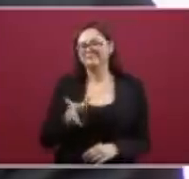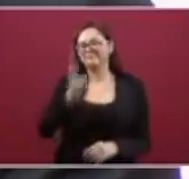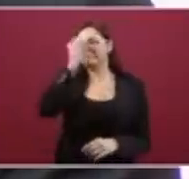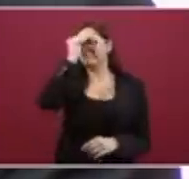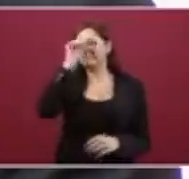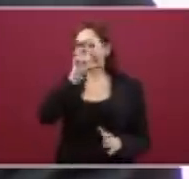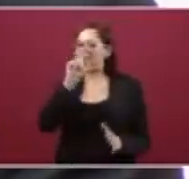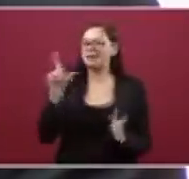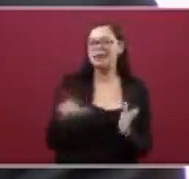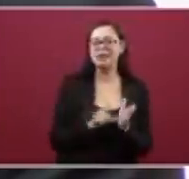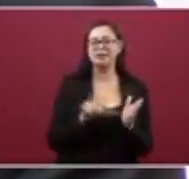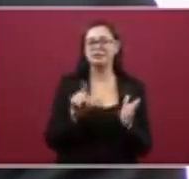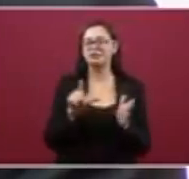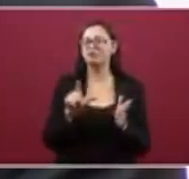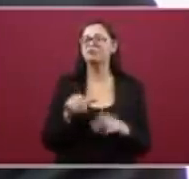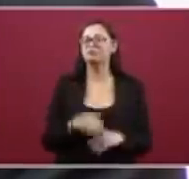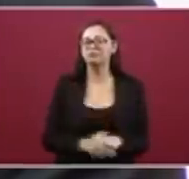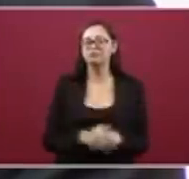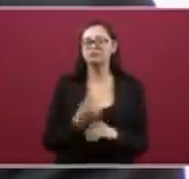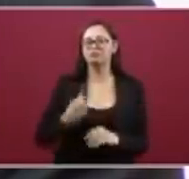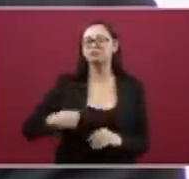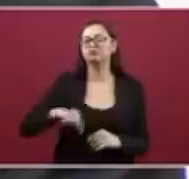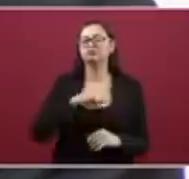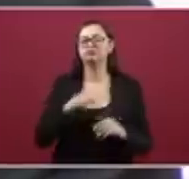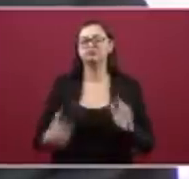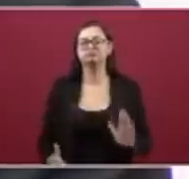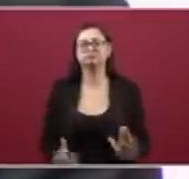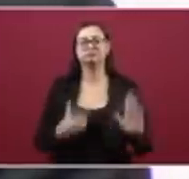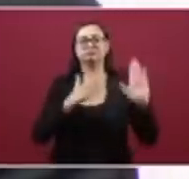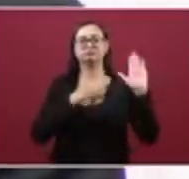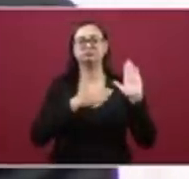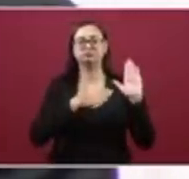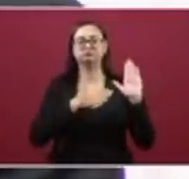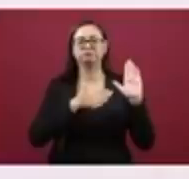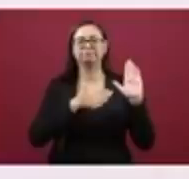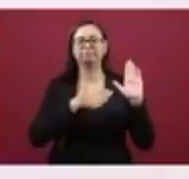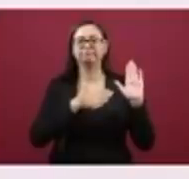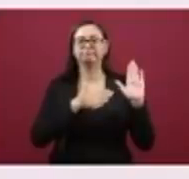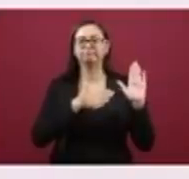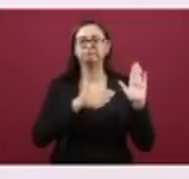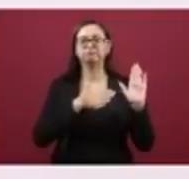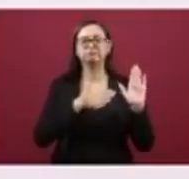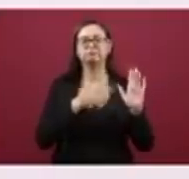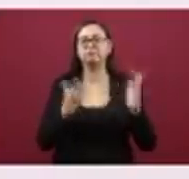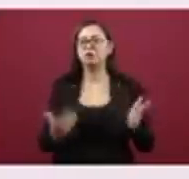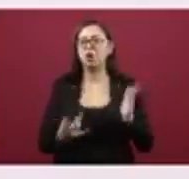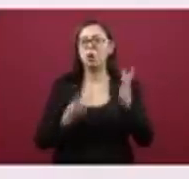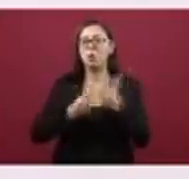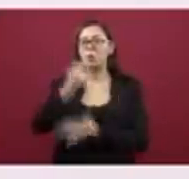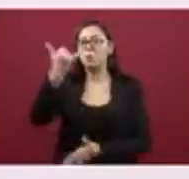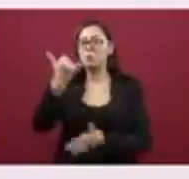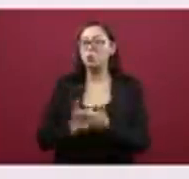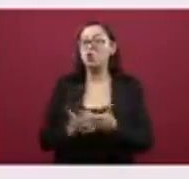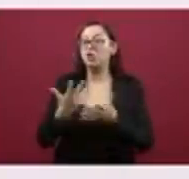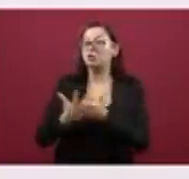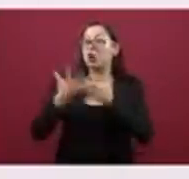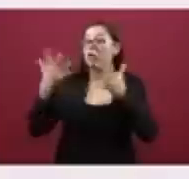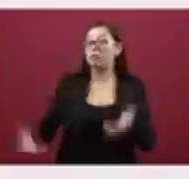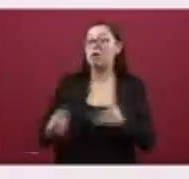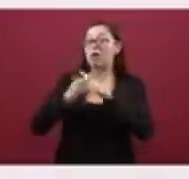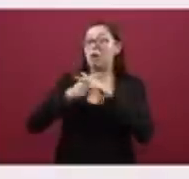hemos hecho el compromiso de no iniciar ningún proyecto de gran scala